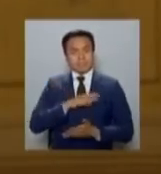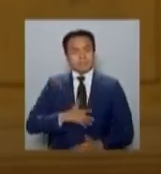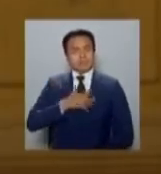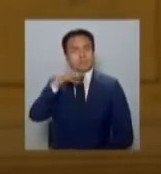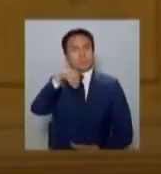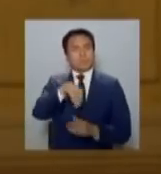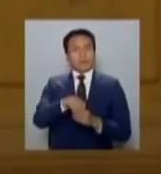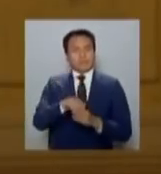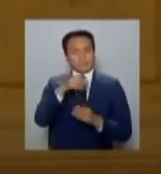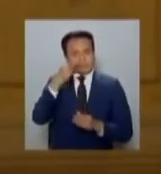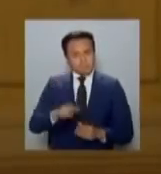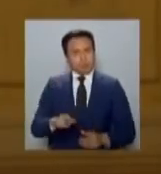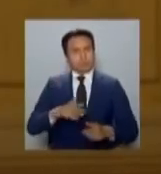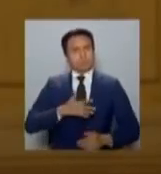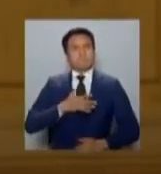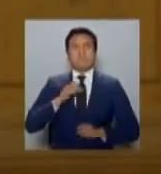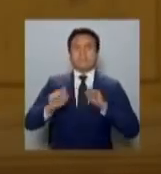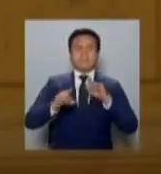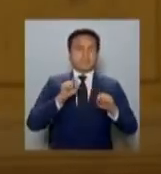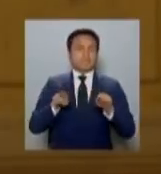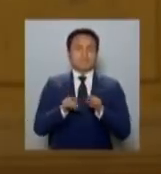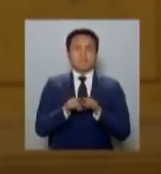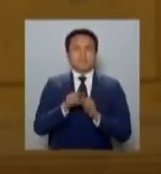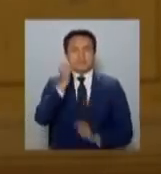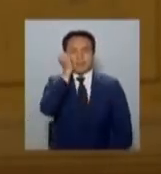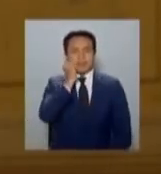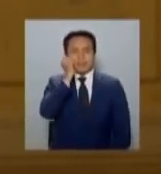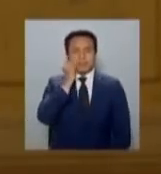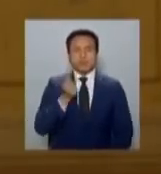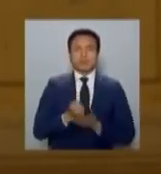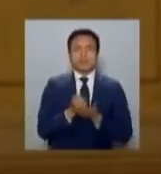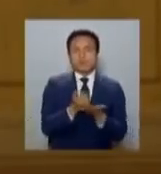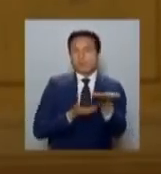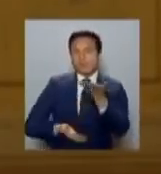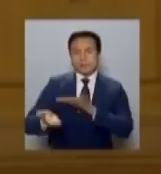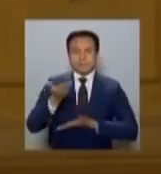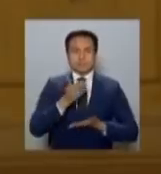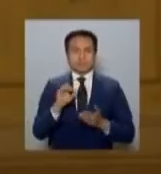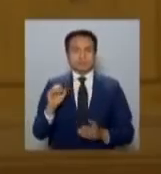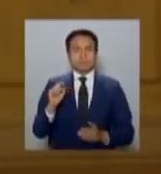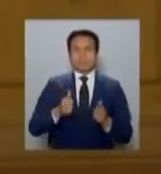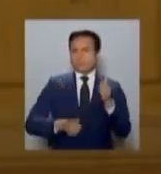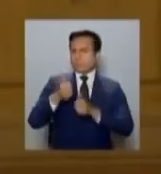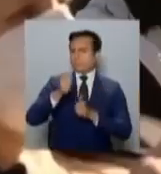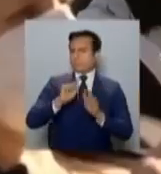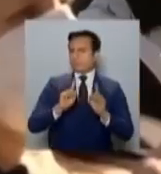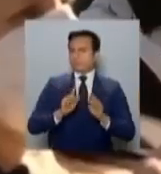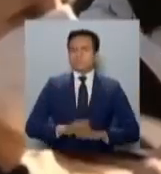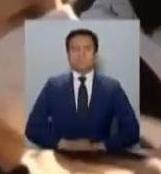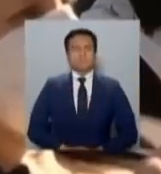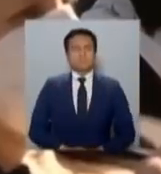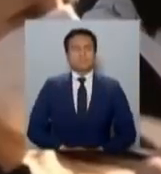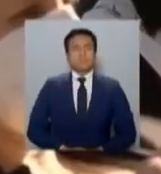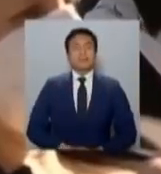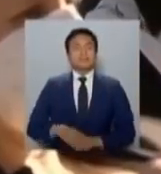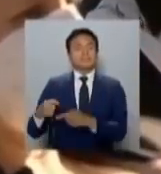Matías Goyenechea, de Convergencia Social, para redes asistenciales, o Cristóbal Cuadrado, que es de Revolución Democrática, y también la